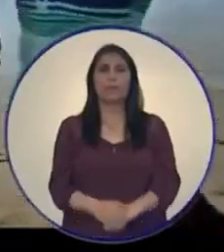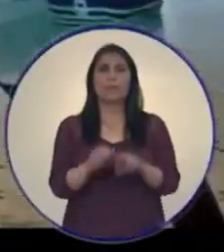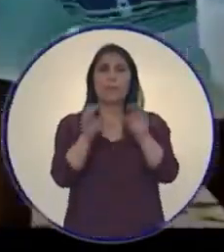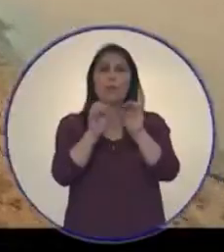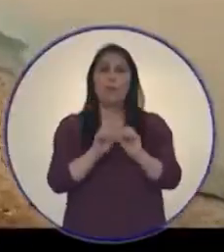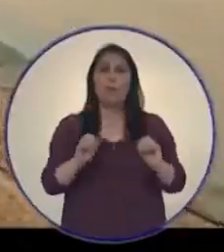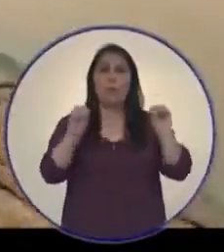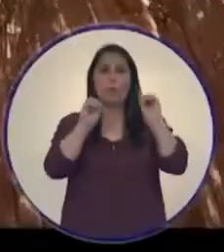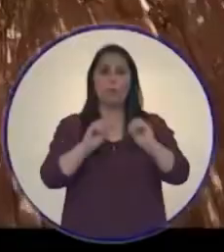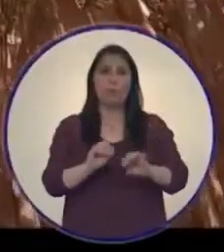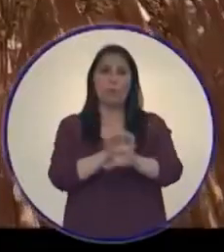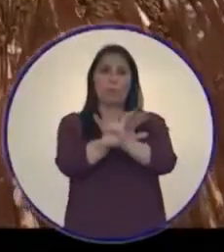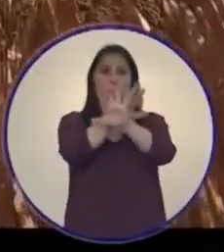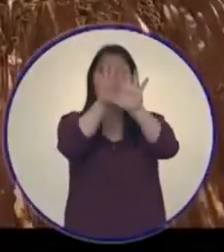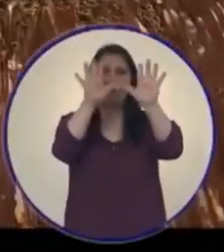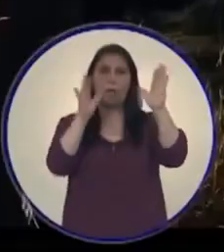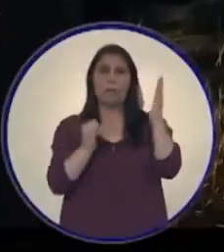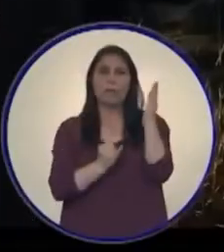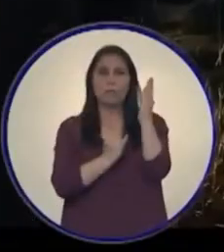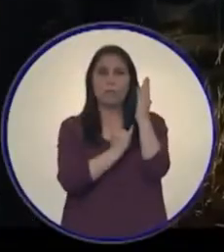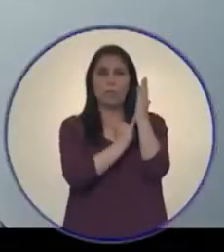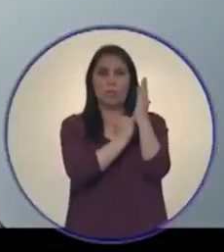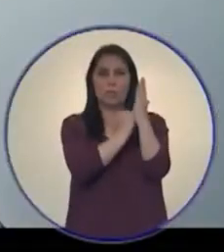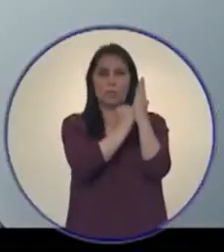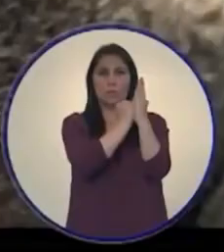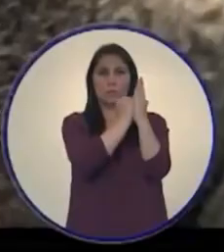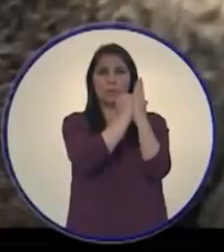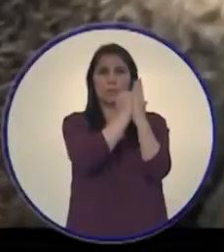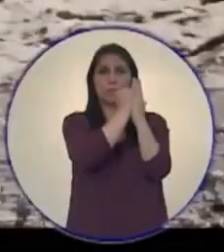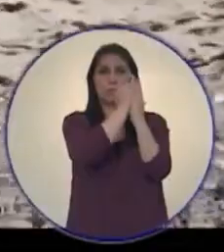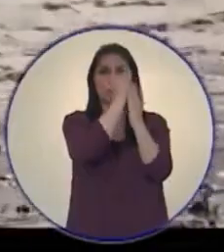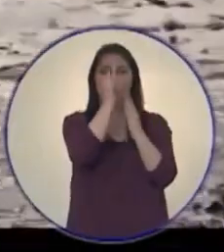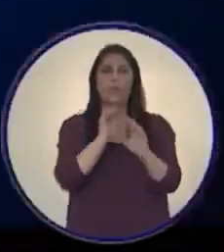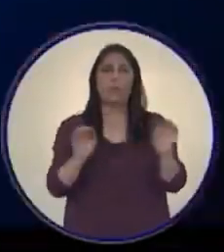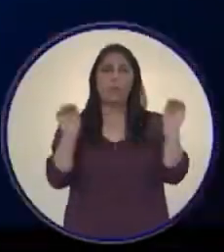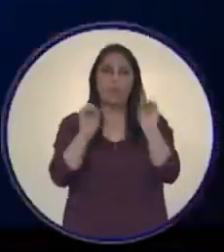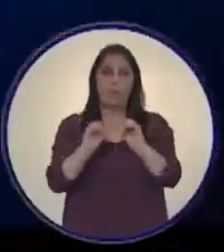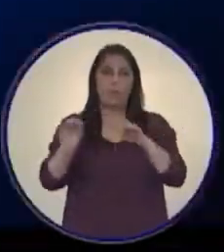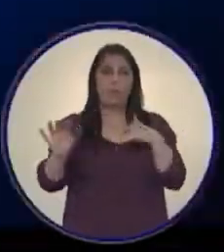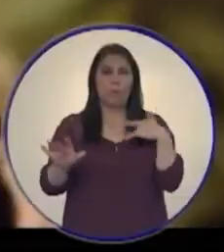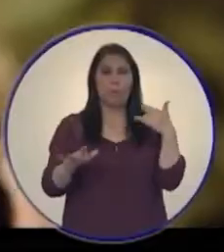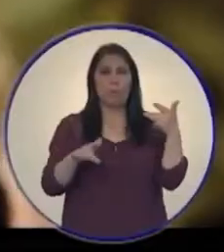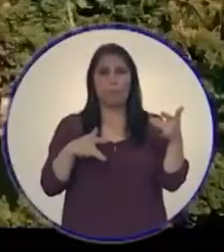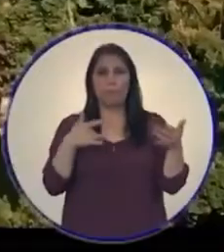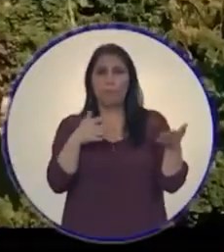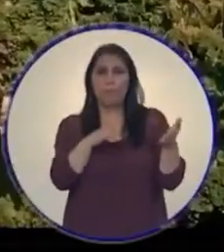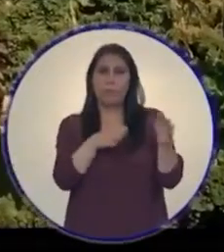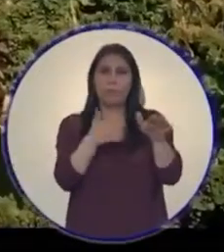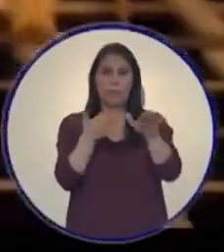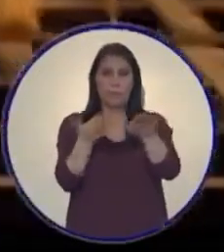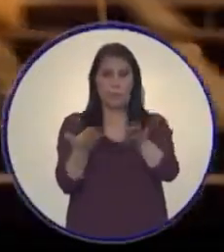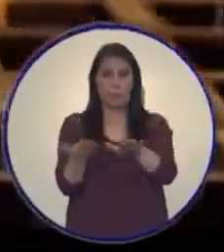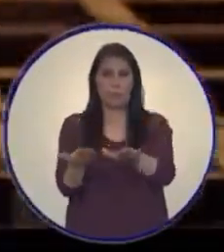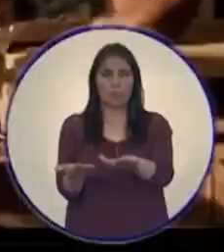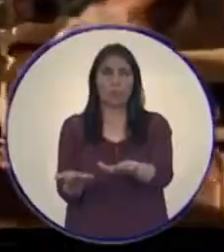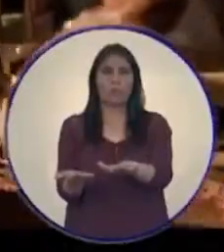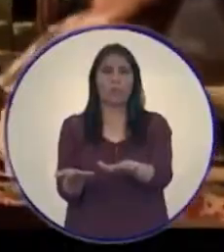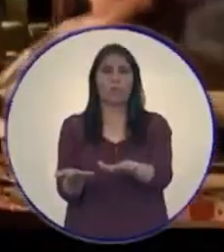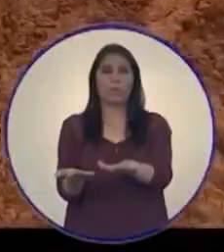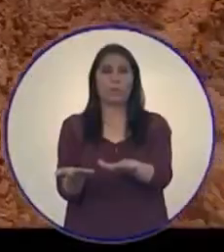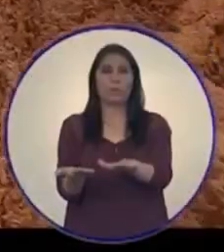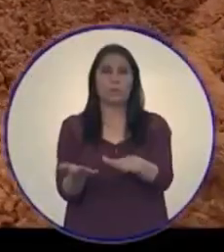cruz como Gloria in Mars como tuo